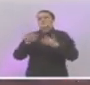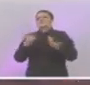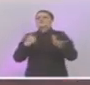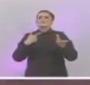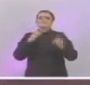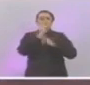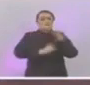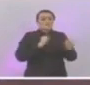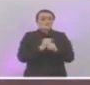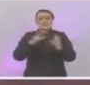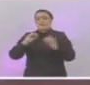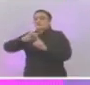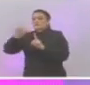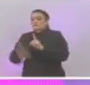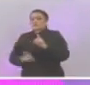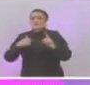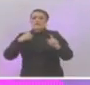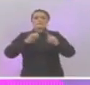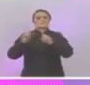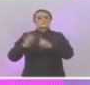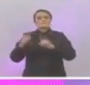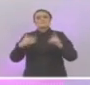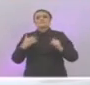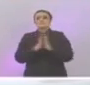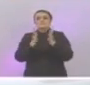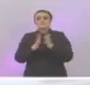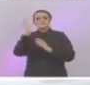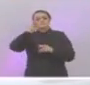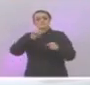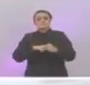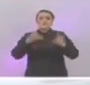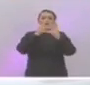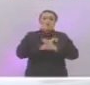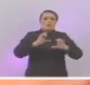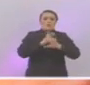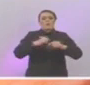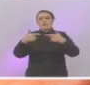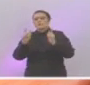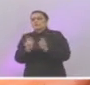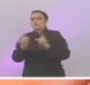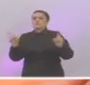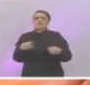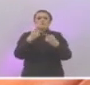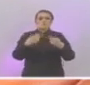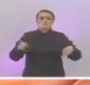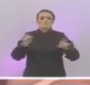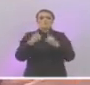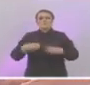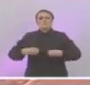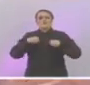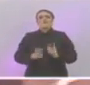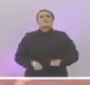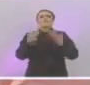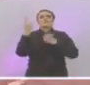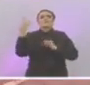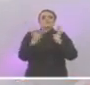nacionales e internacionales y a las actuaciones del sistema de orquestas y coros y música para la vida, que ya incorpora más